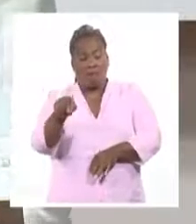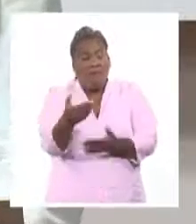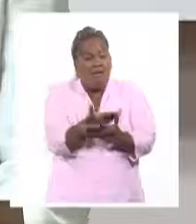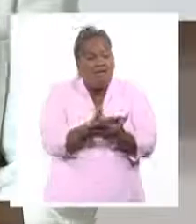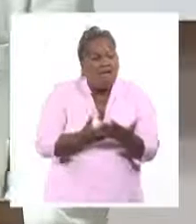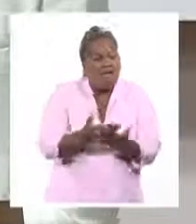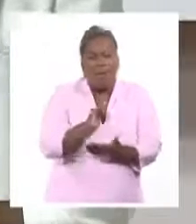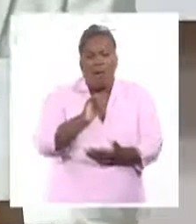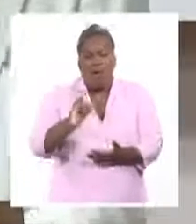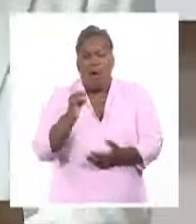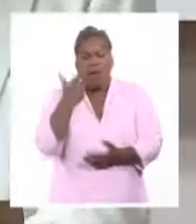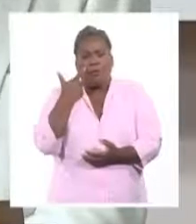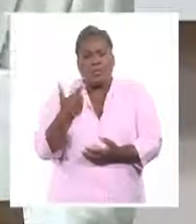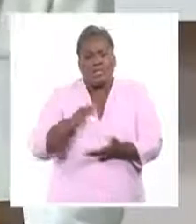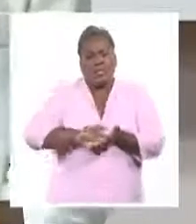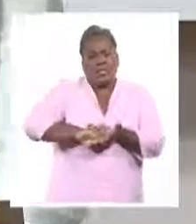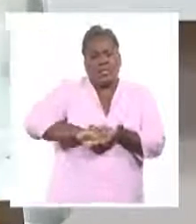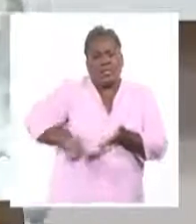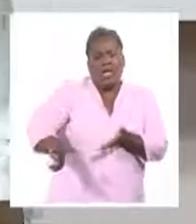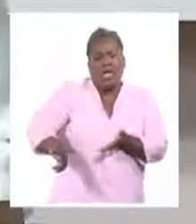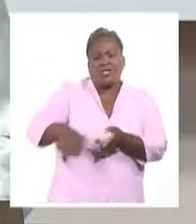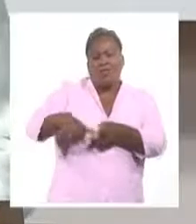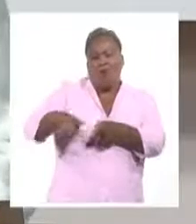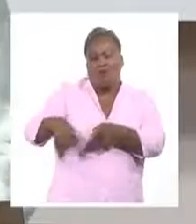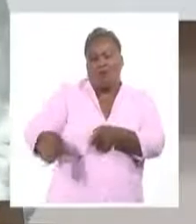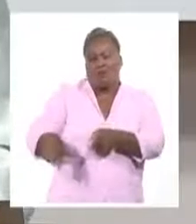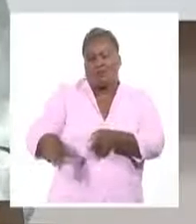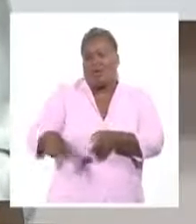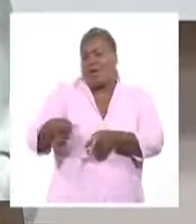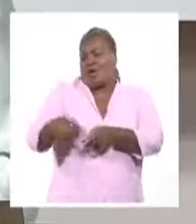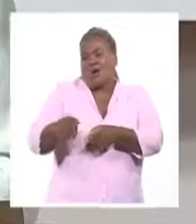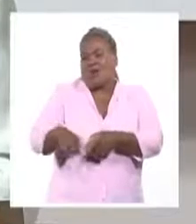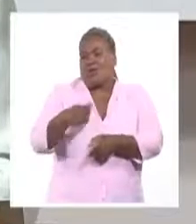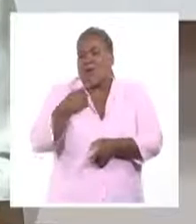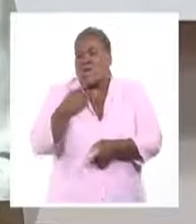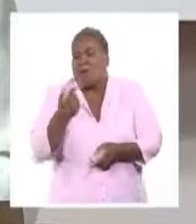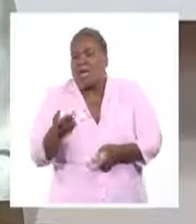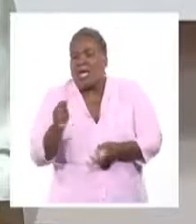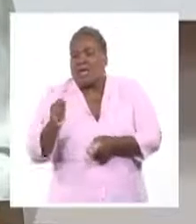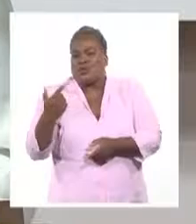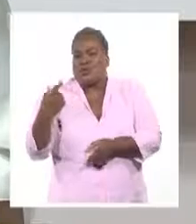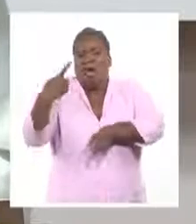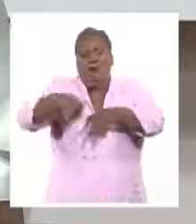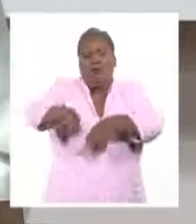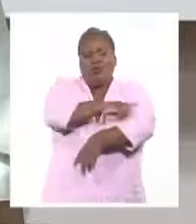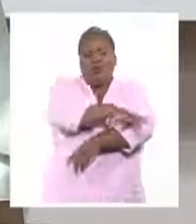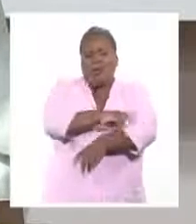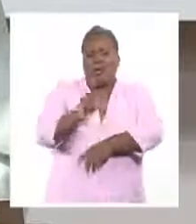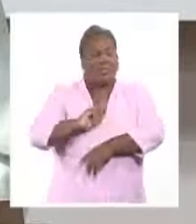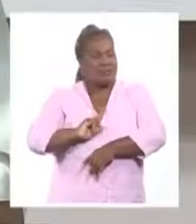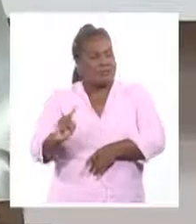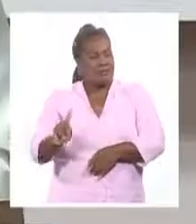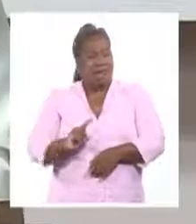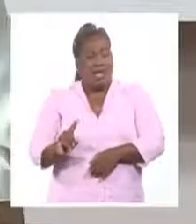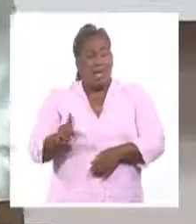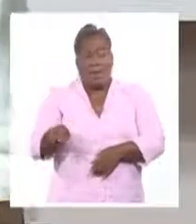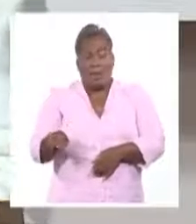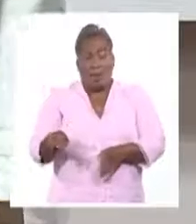purificador de rechazo al consumo cultural acrítico, banal y empobrecedor, pero cerrarle las puertas no